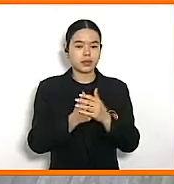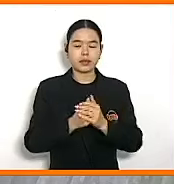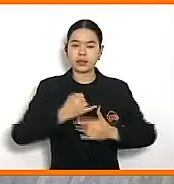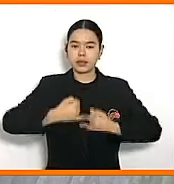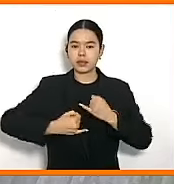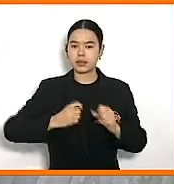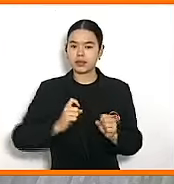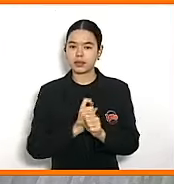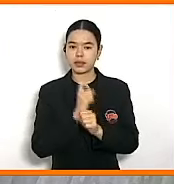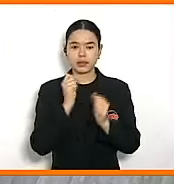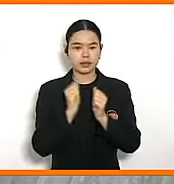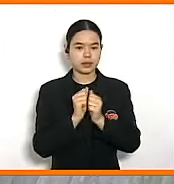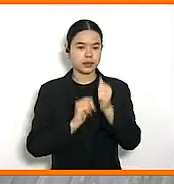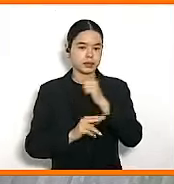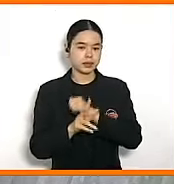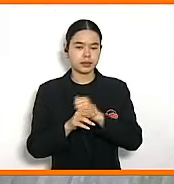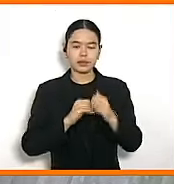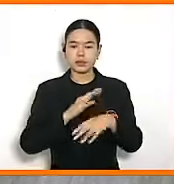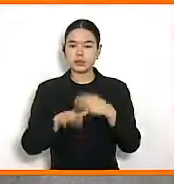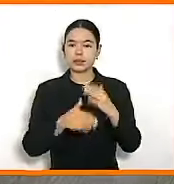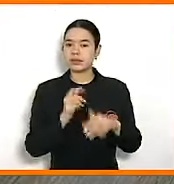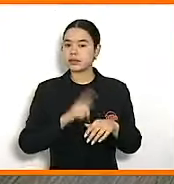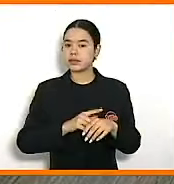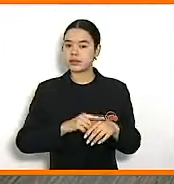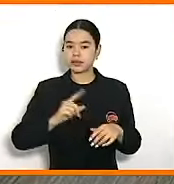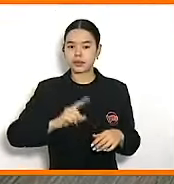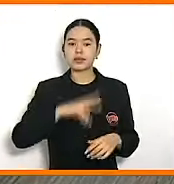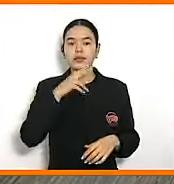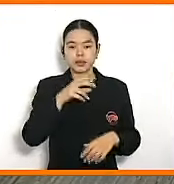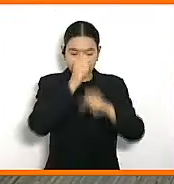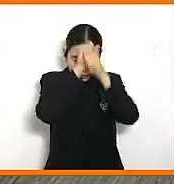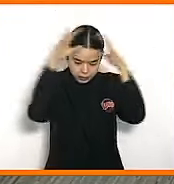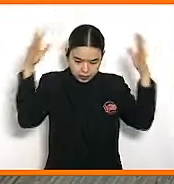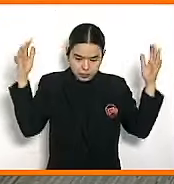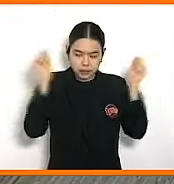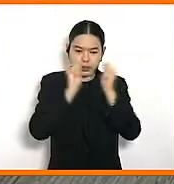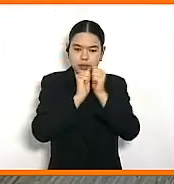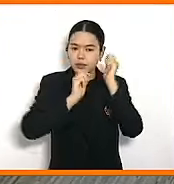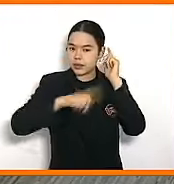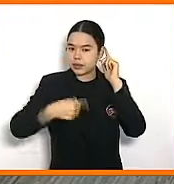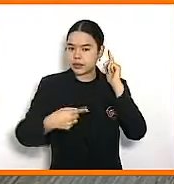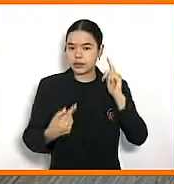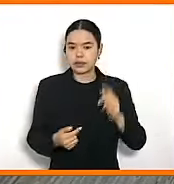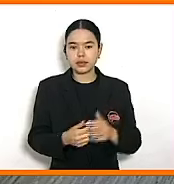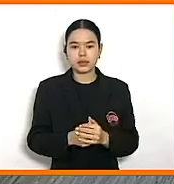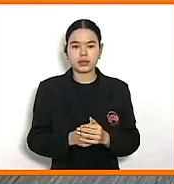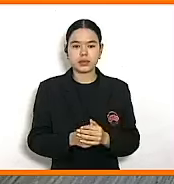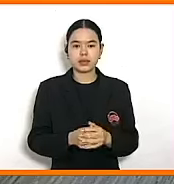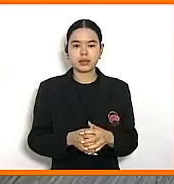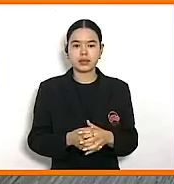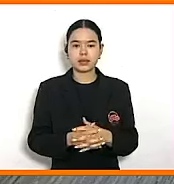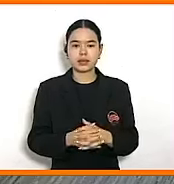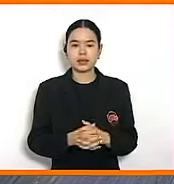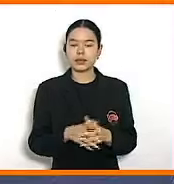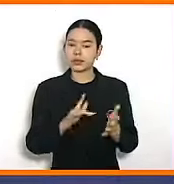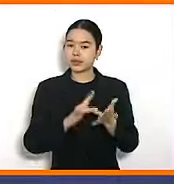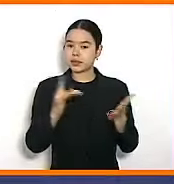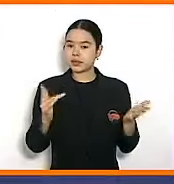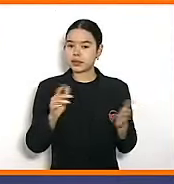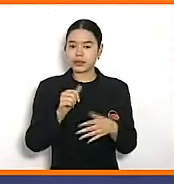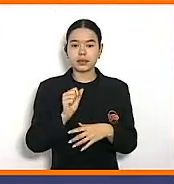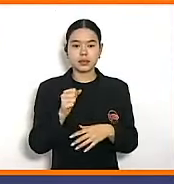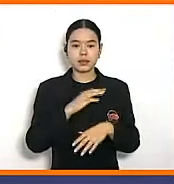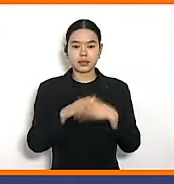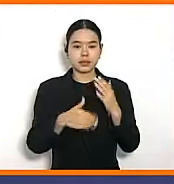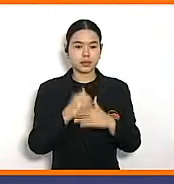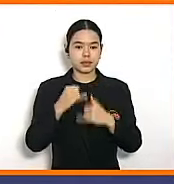pegaron y ganaron con Pega 3. Y es así como los dejo haciendo de tus sueños una realidad junto a Diaria. Gracias, Ana. Así es, querido